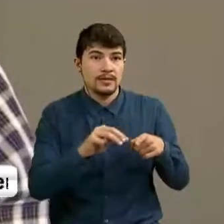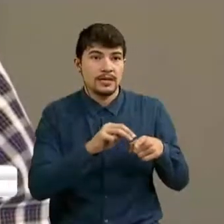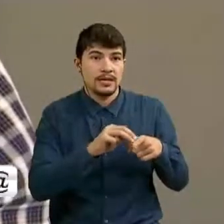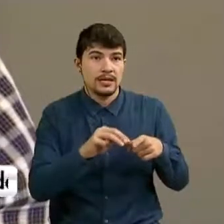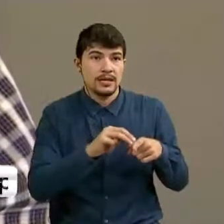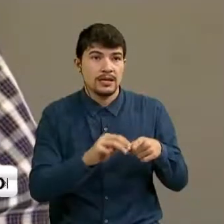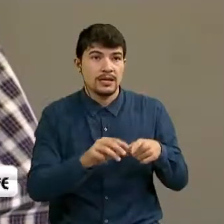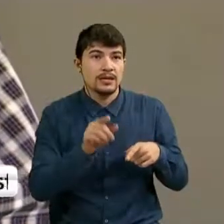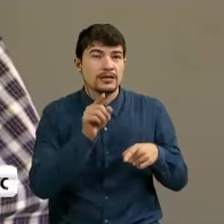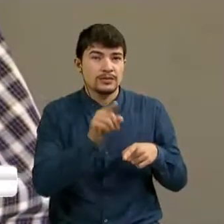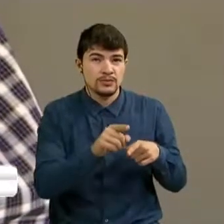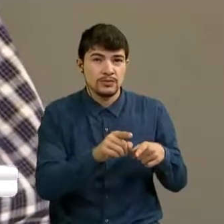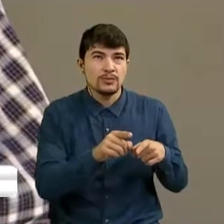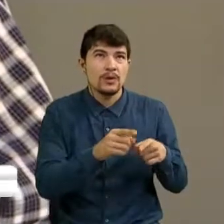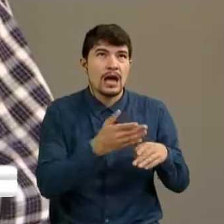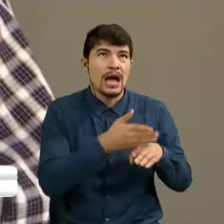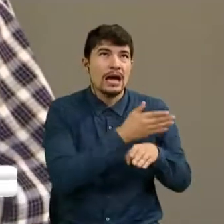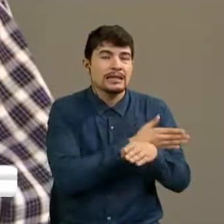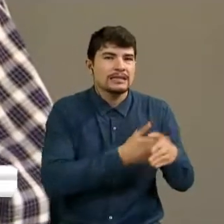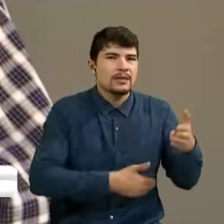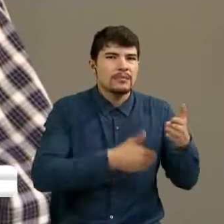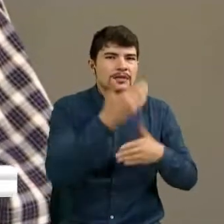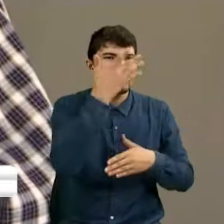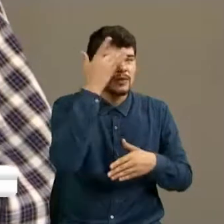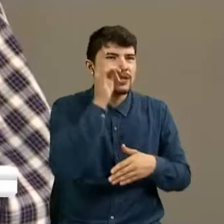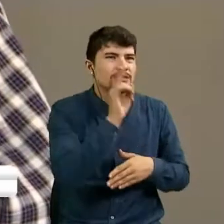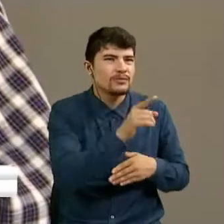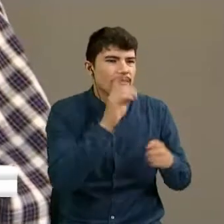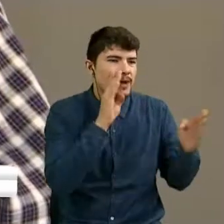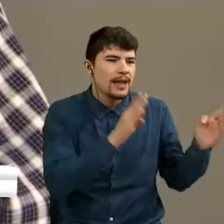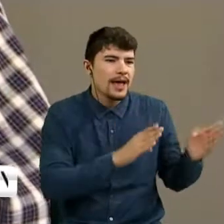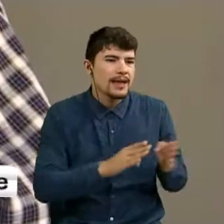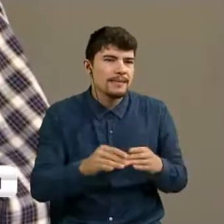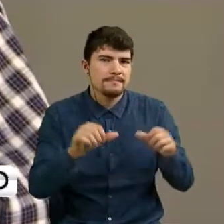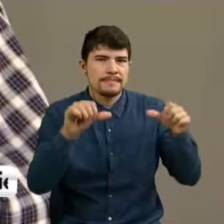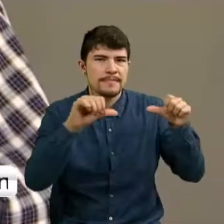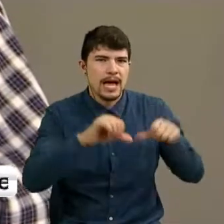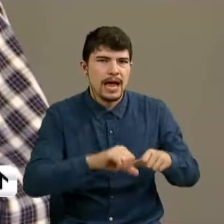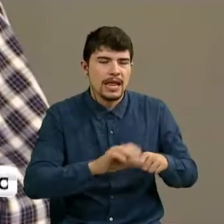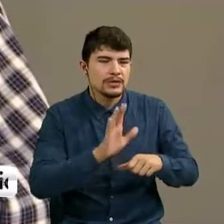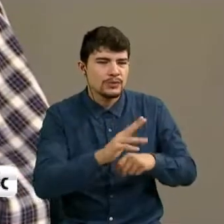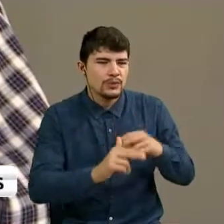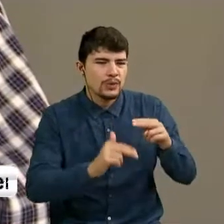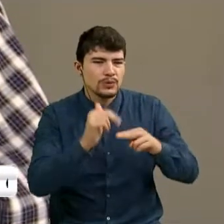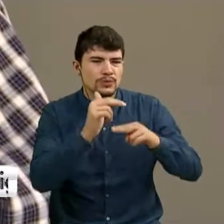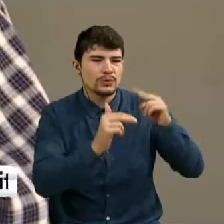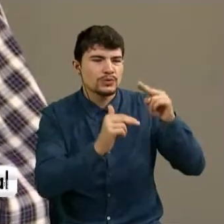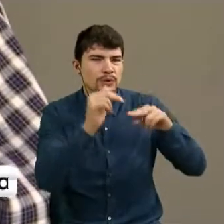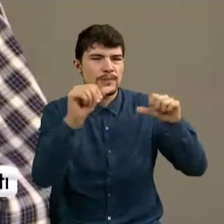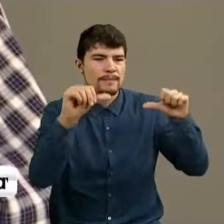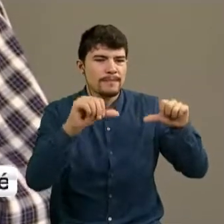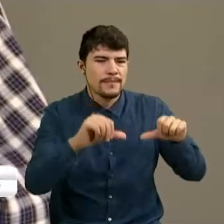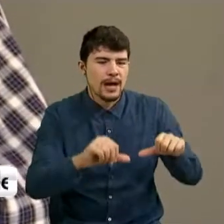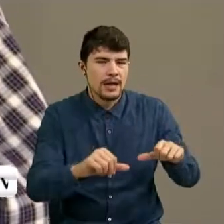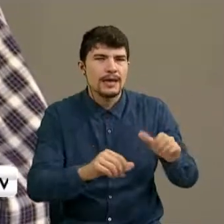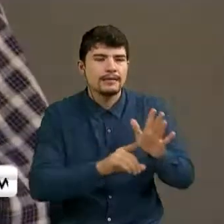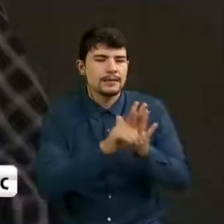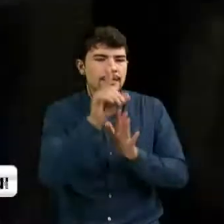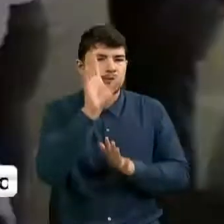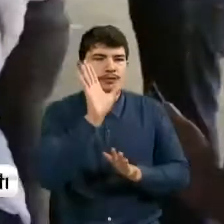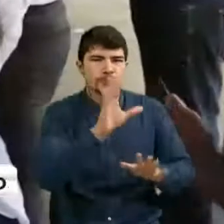está mal porque se planificó mal, se estructuró mal y se desarrolló